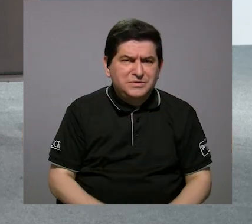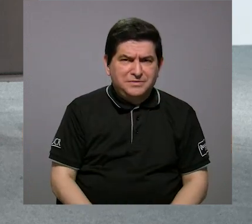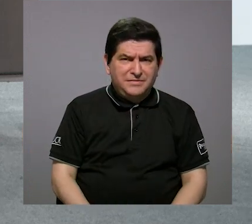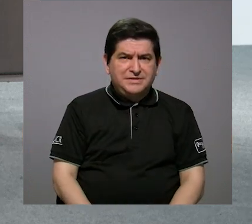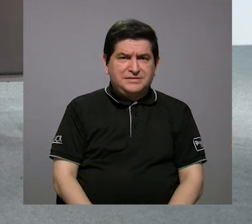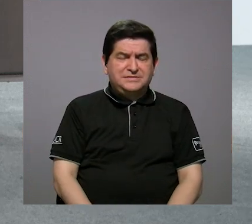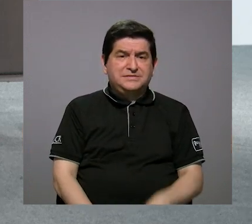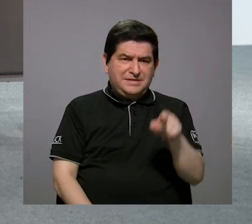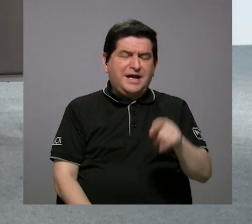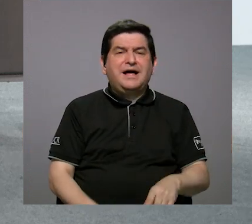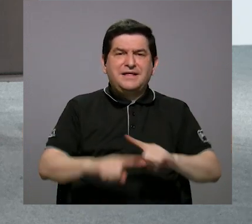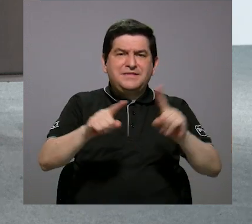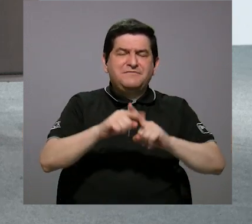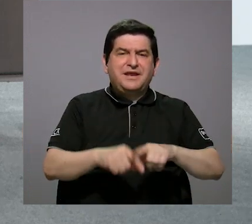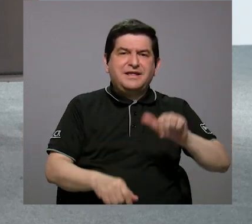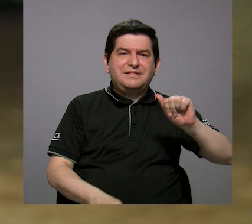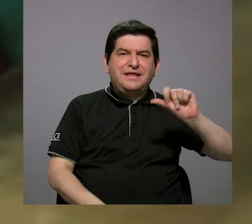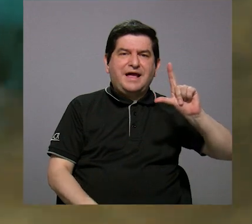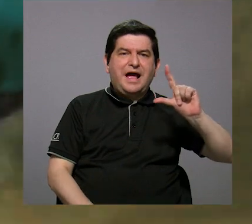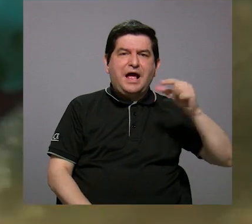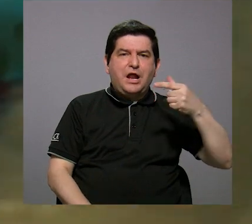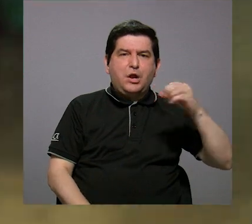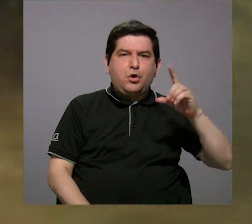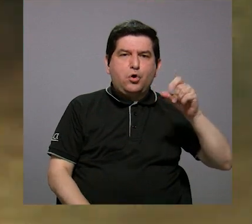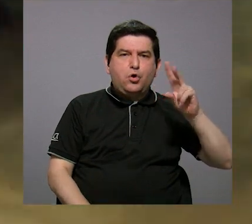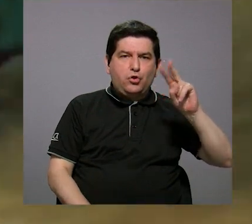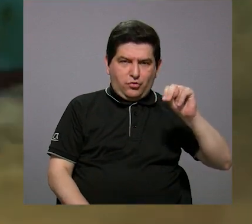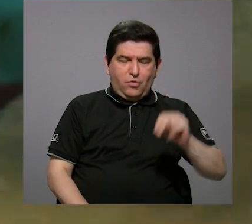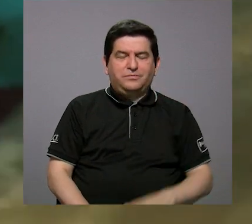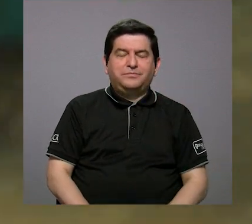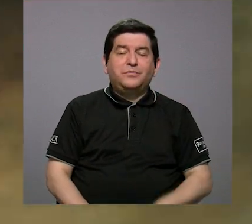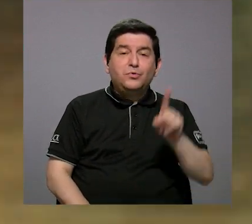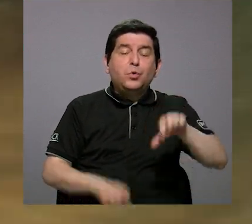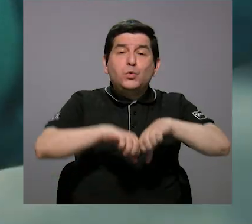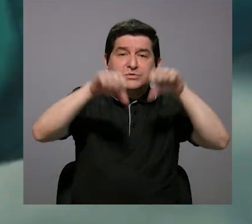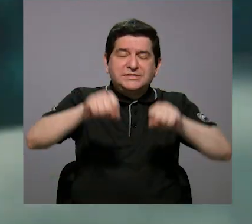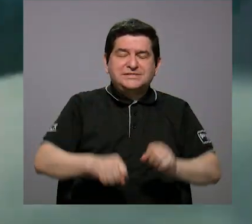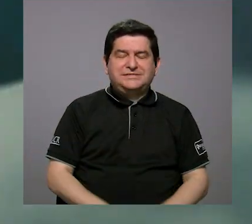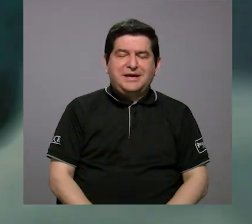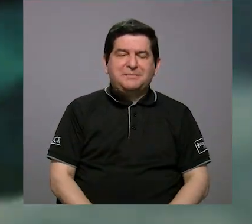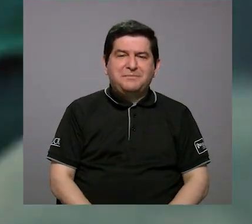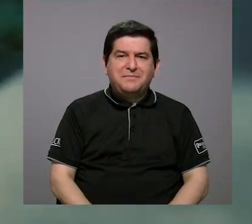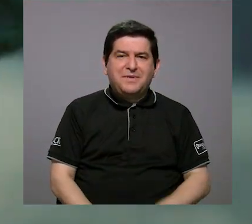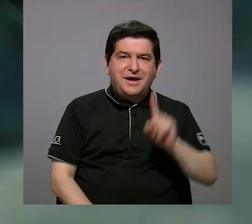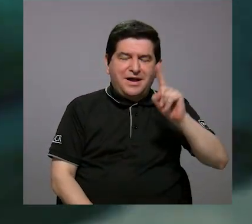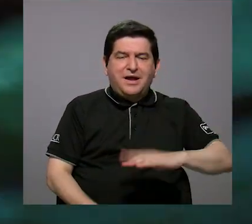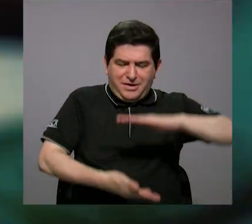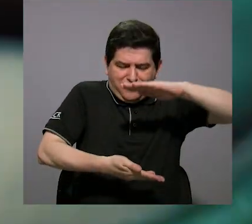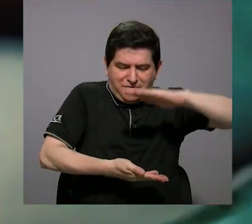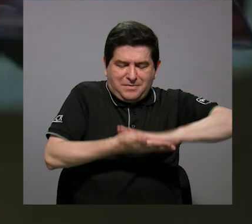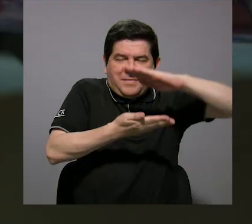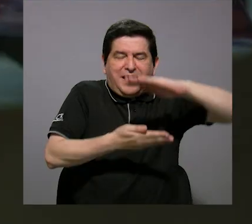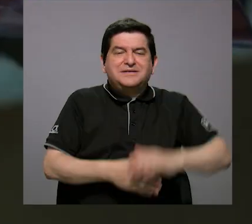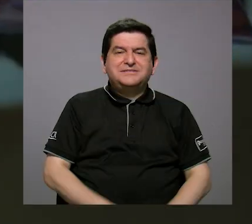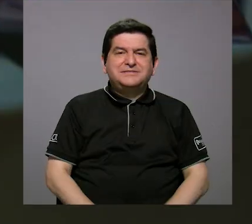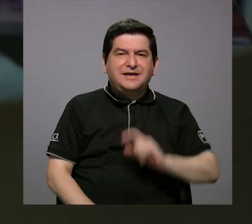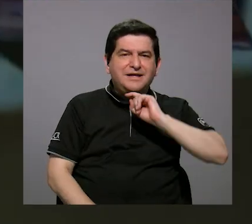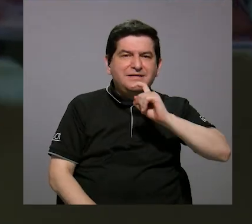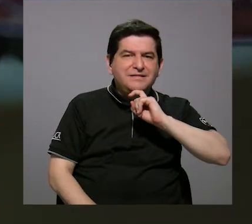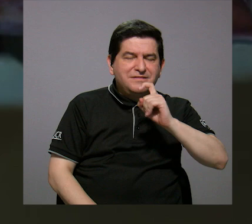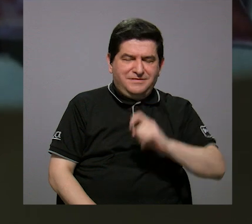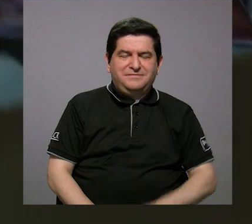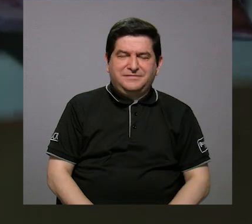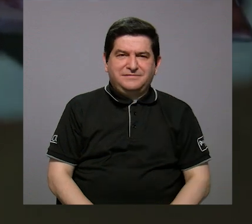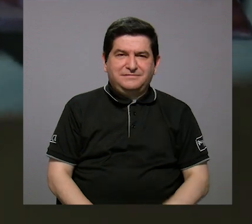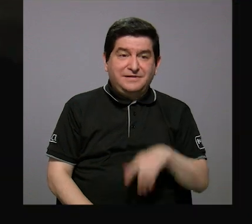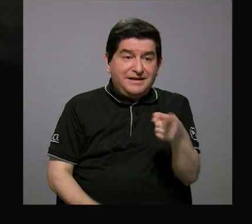son impresos en algodones y linos, un sistema que se llama intaglio, que es un grabado en una plancha de hierro dulce, que lo